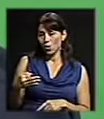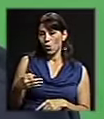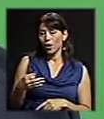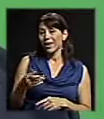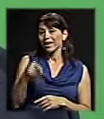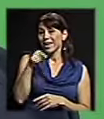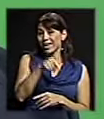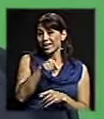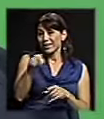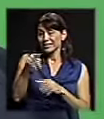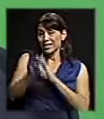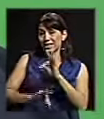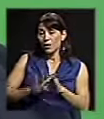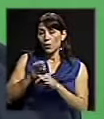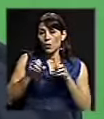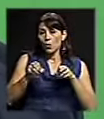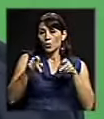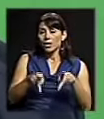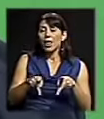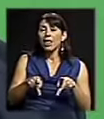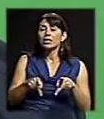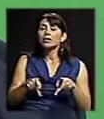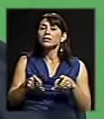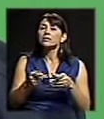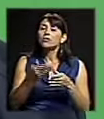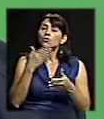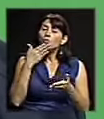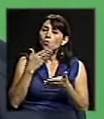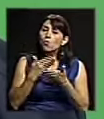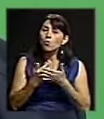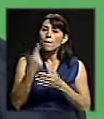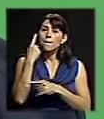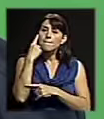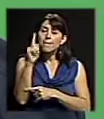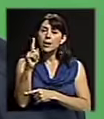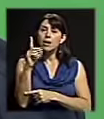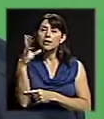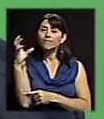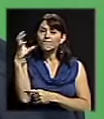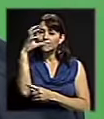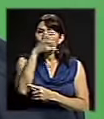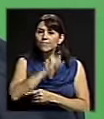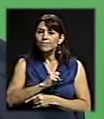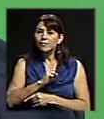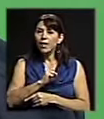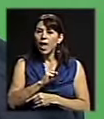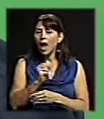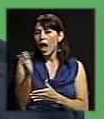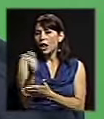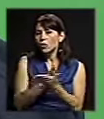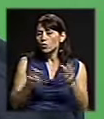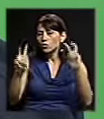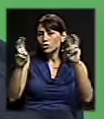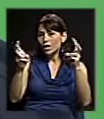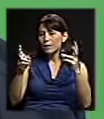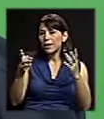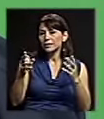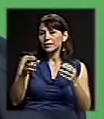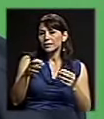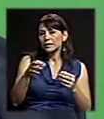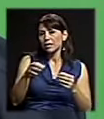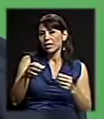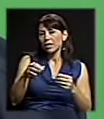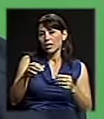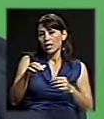oportunidades son propicias para de pronto Ver algunos temas que los otros países están trabajando